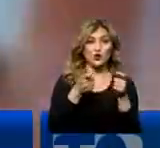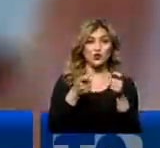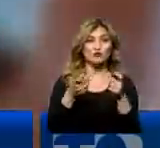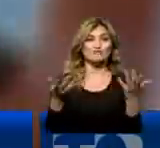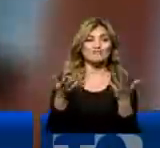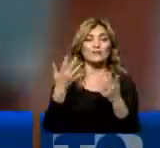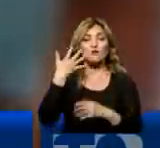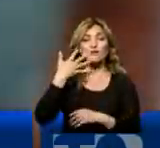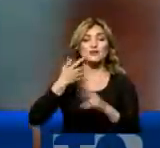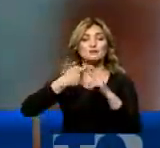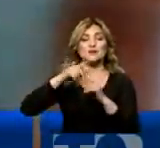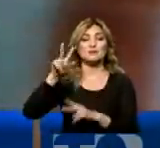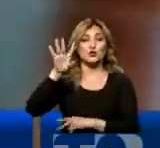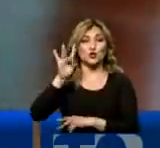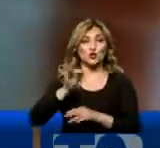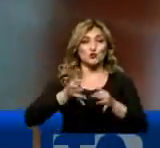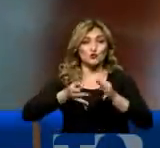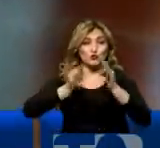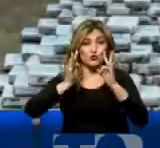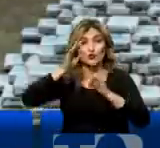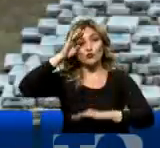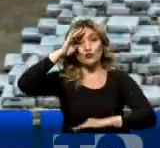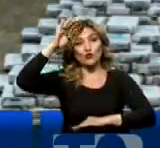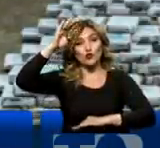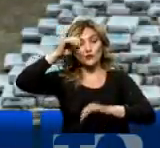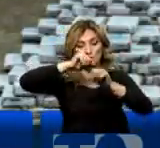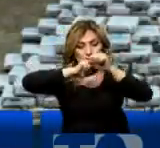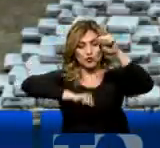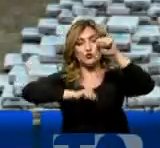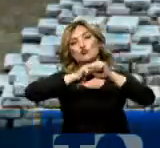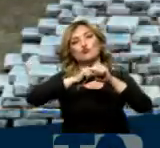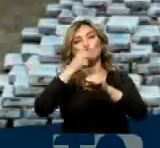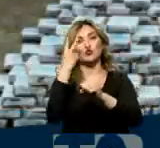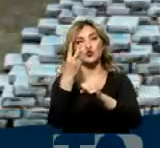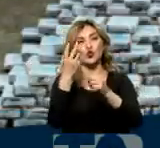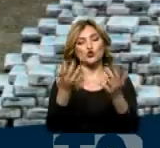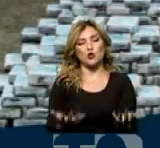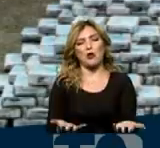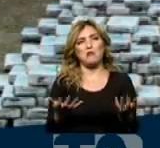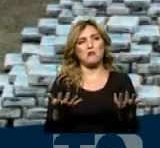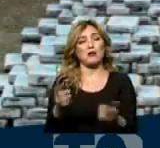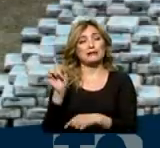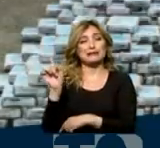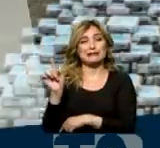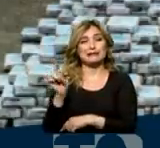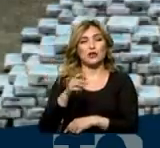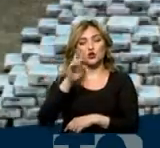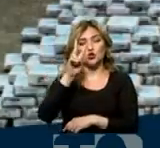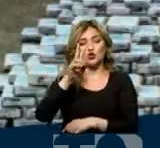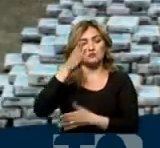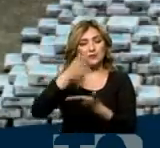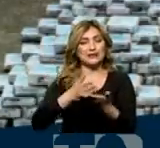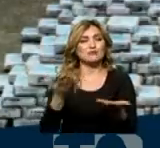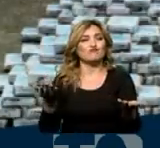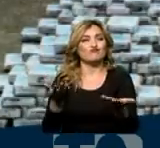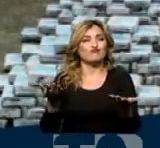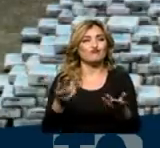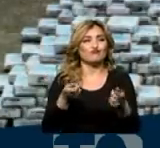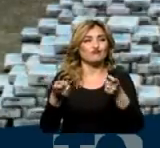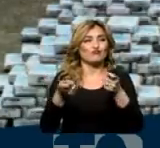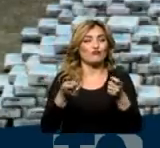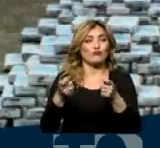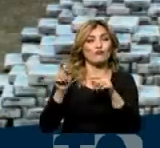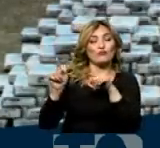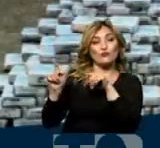desde el 28 de febrero que la policía logró la incautación de 2,5 toneladas de droga. La primera fue la operación